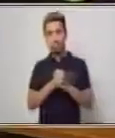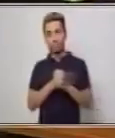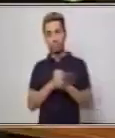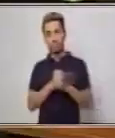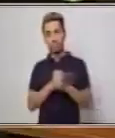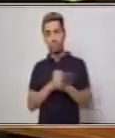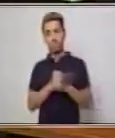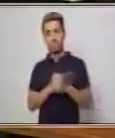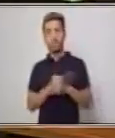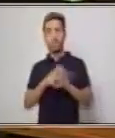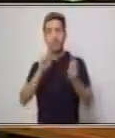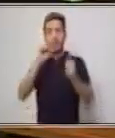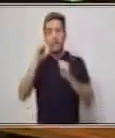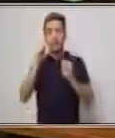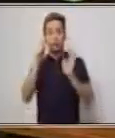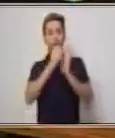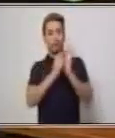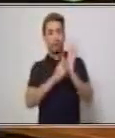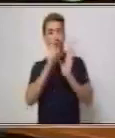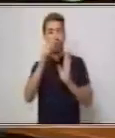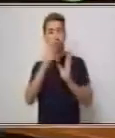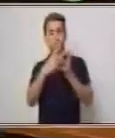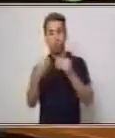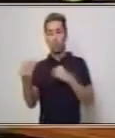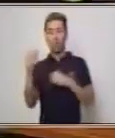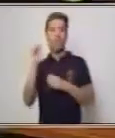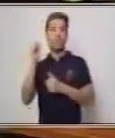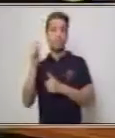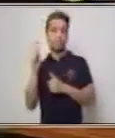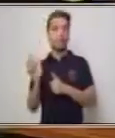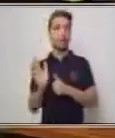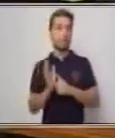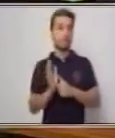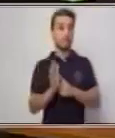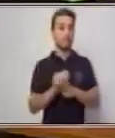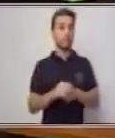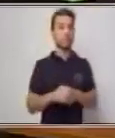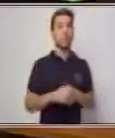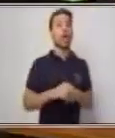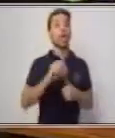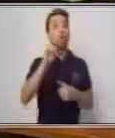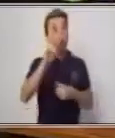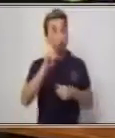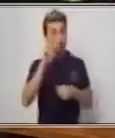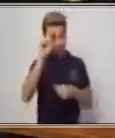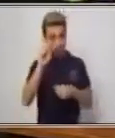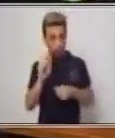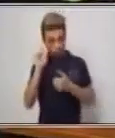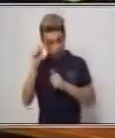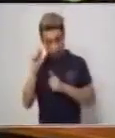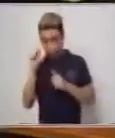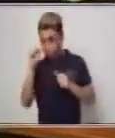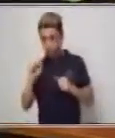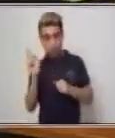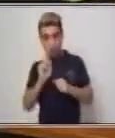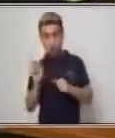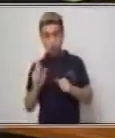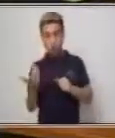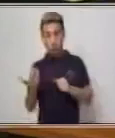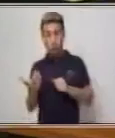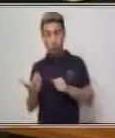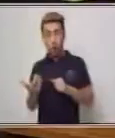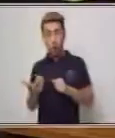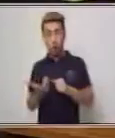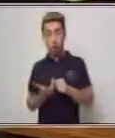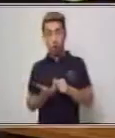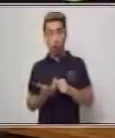¿Ya? 15 dividido 1 me dará 15. Excelente. Ahora, ¿el 2 será divisor de 15? ¿Un número multiplicado por